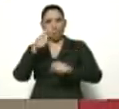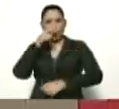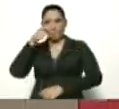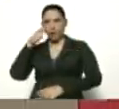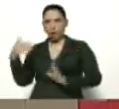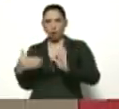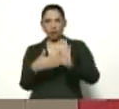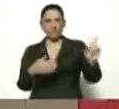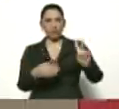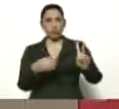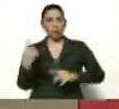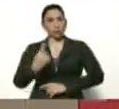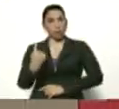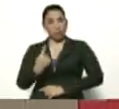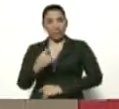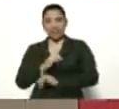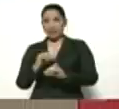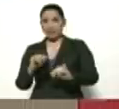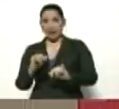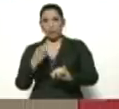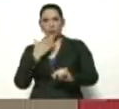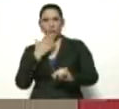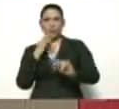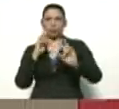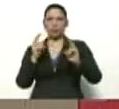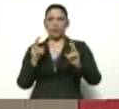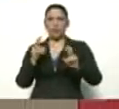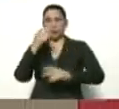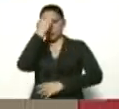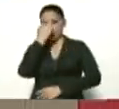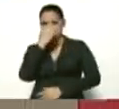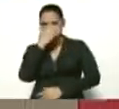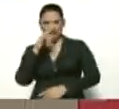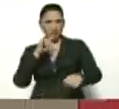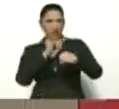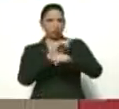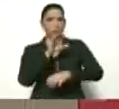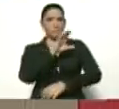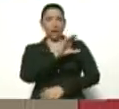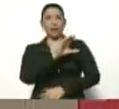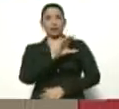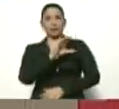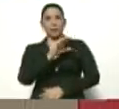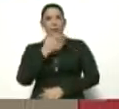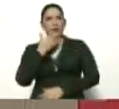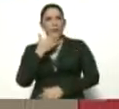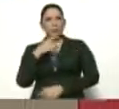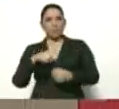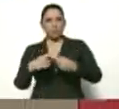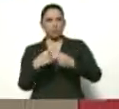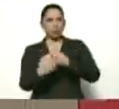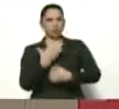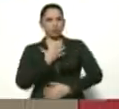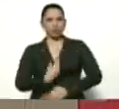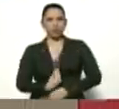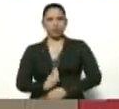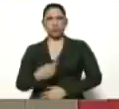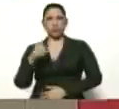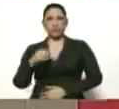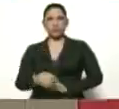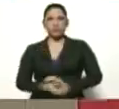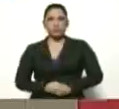porque no solamente estaba el componente criminal de traición a la patria de decepción y